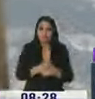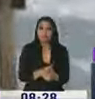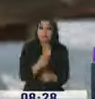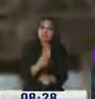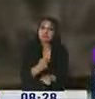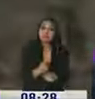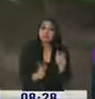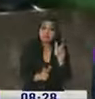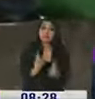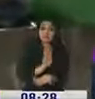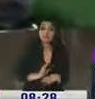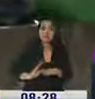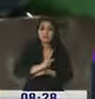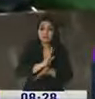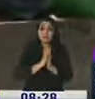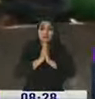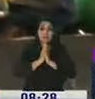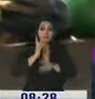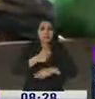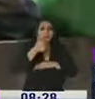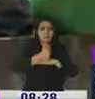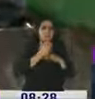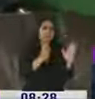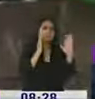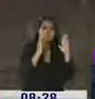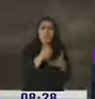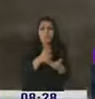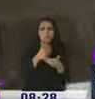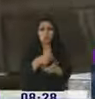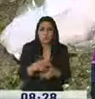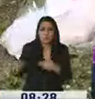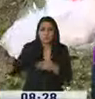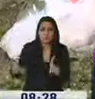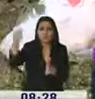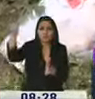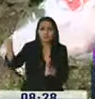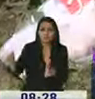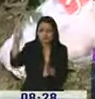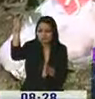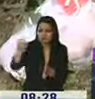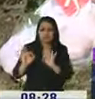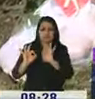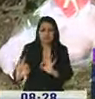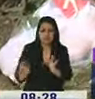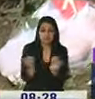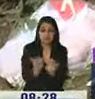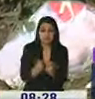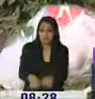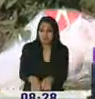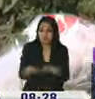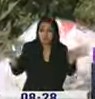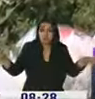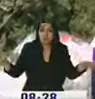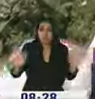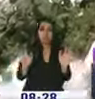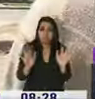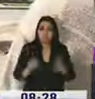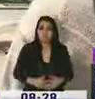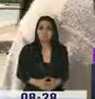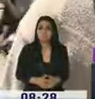del barrio solicitan a las autoridades que les ayuden con un contenedor para evitar que la basura esté en cada